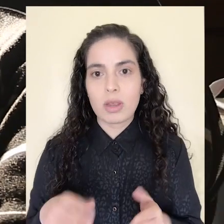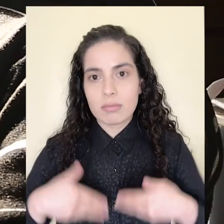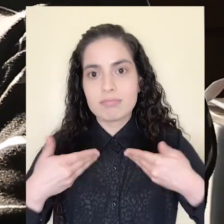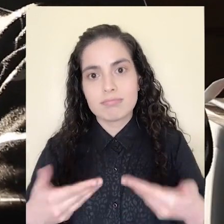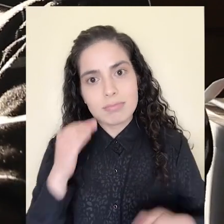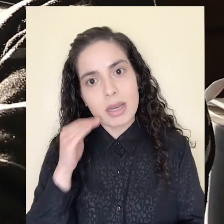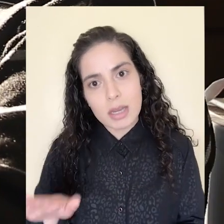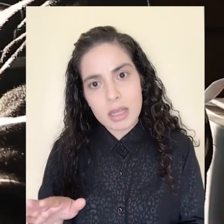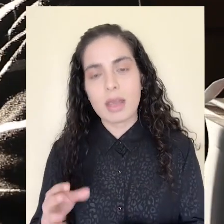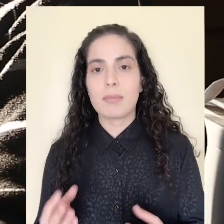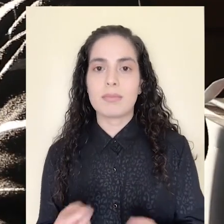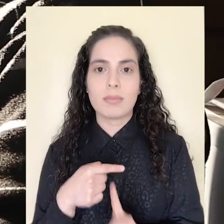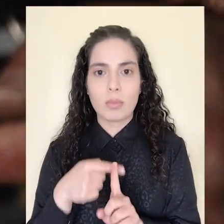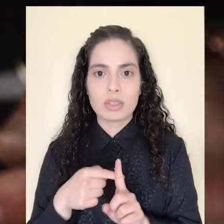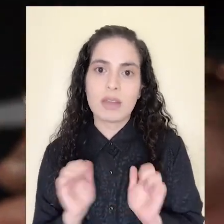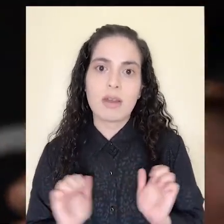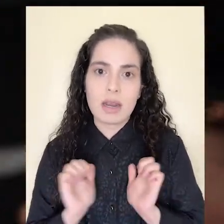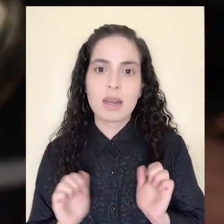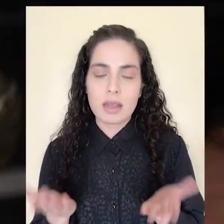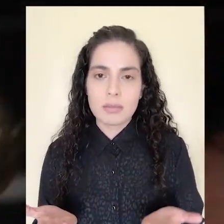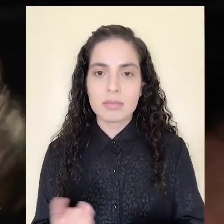niñita, tiene que ir con buena energía.